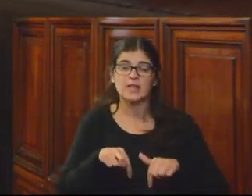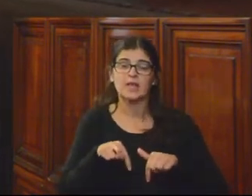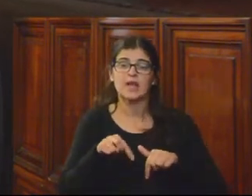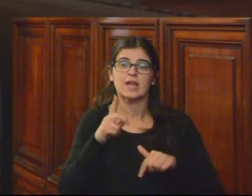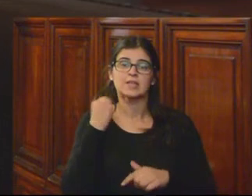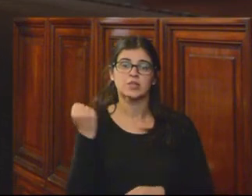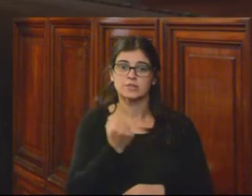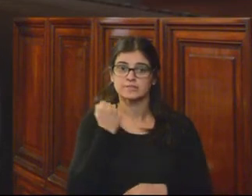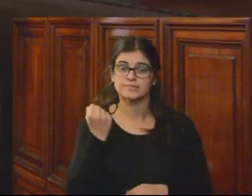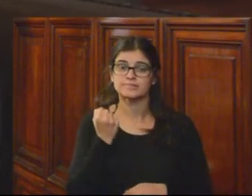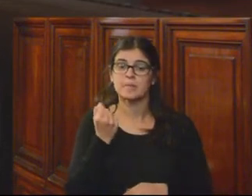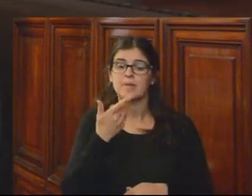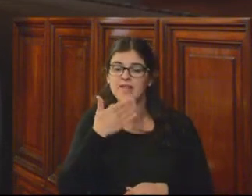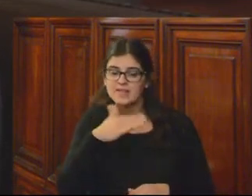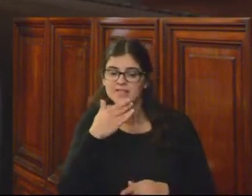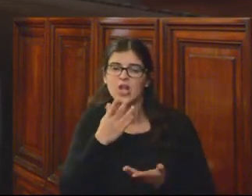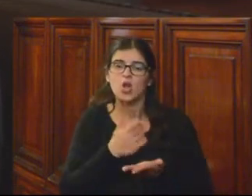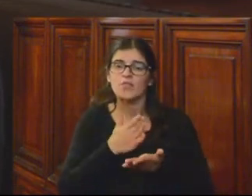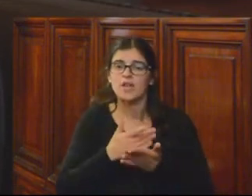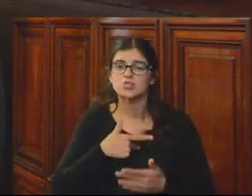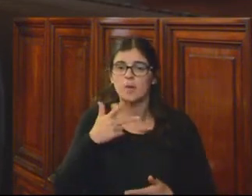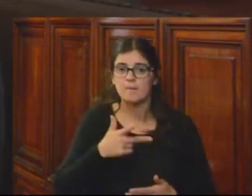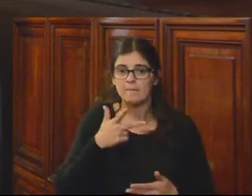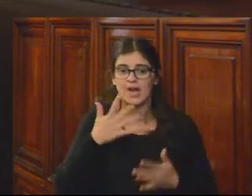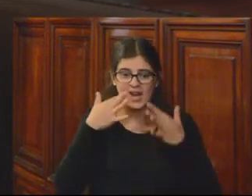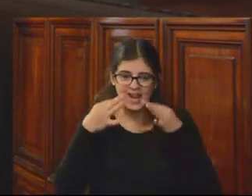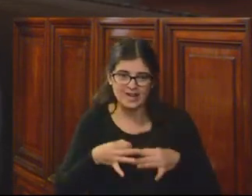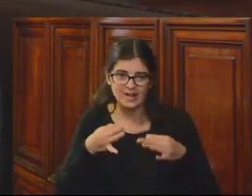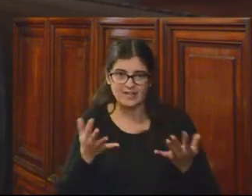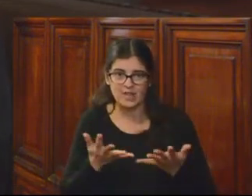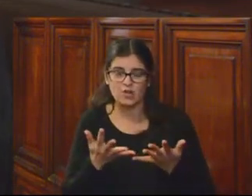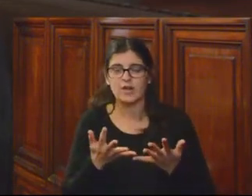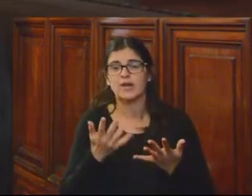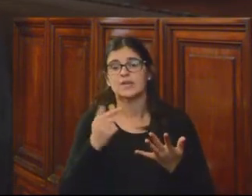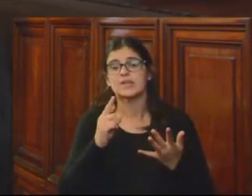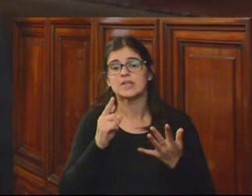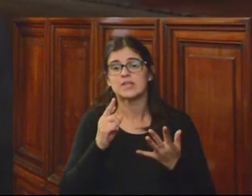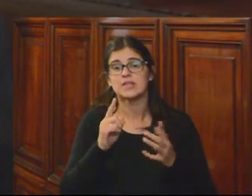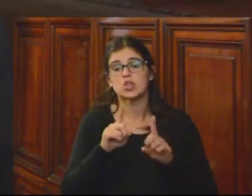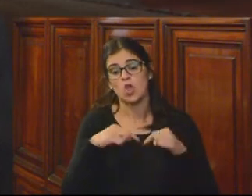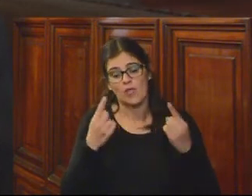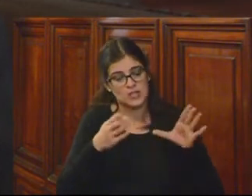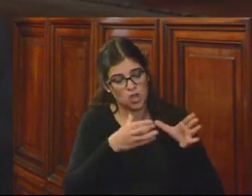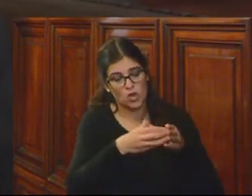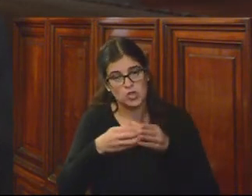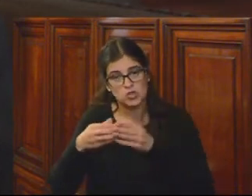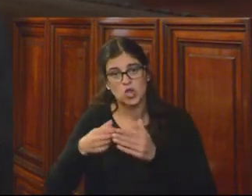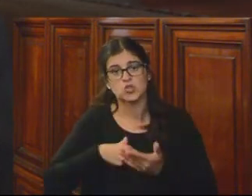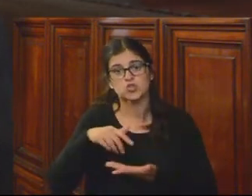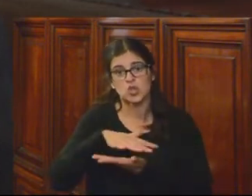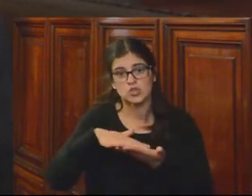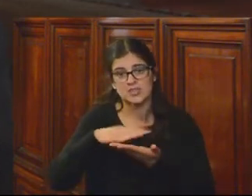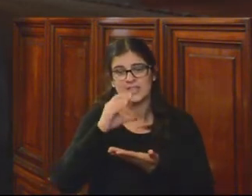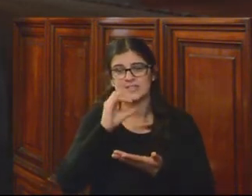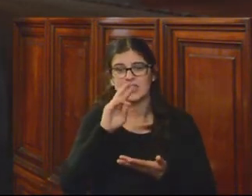esencial para comprender los derechos humanos en su integralidad, y a todas las organizaciones de la sociedad civil